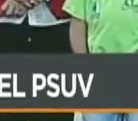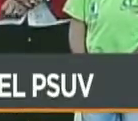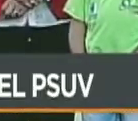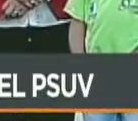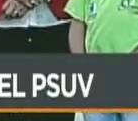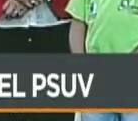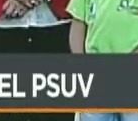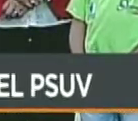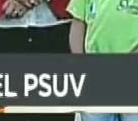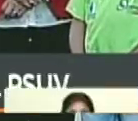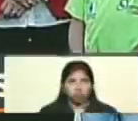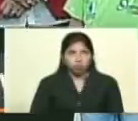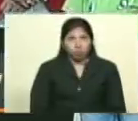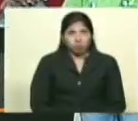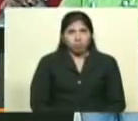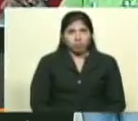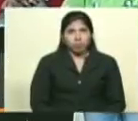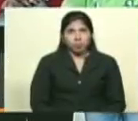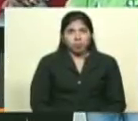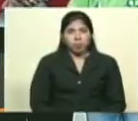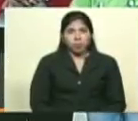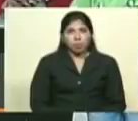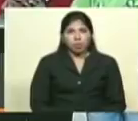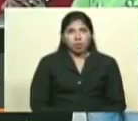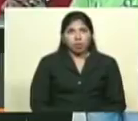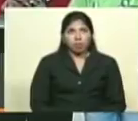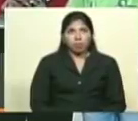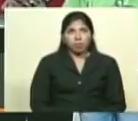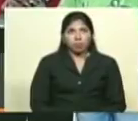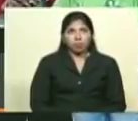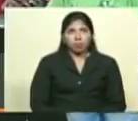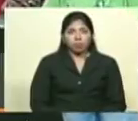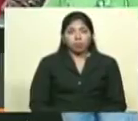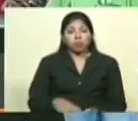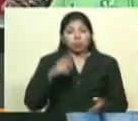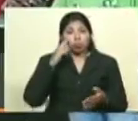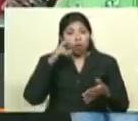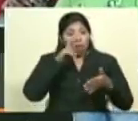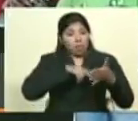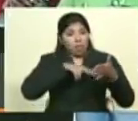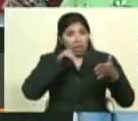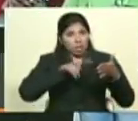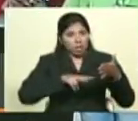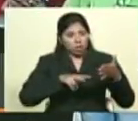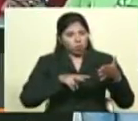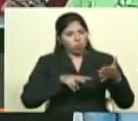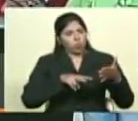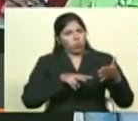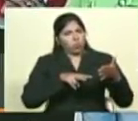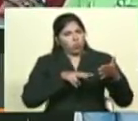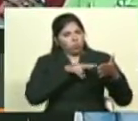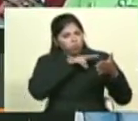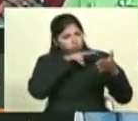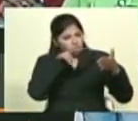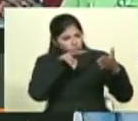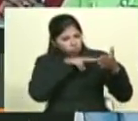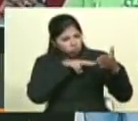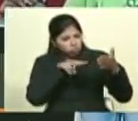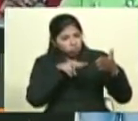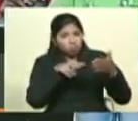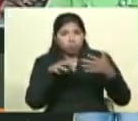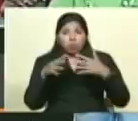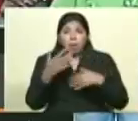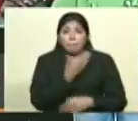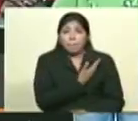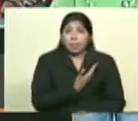tengo el decreto en mis manos, léemelo. Y efectivamente decía, presidente de los Estados Unidos